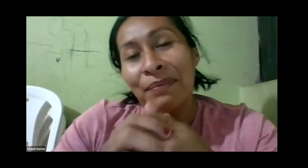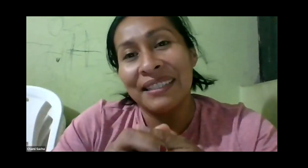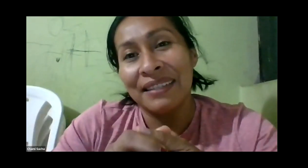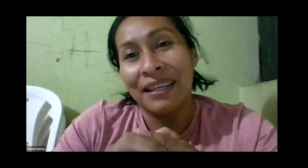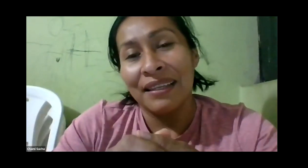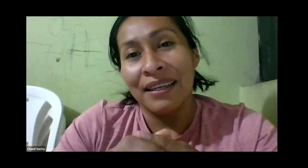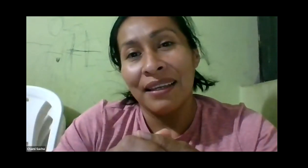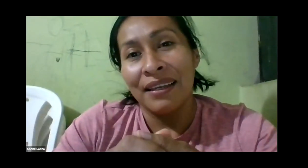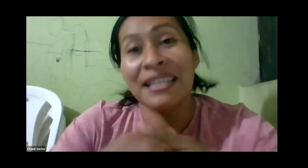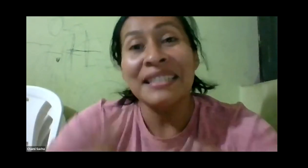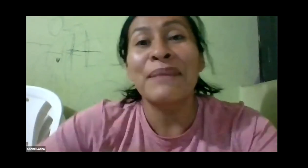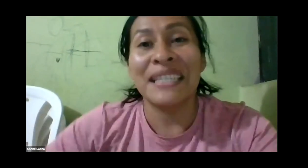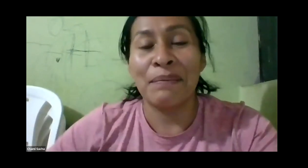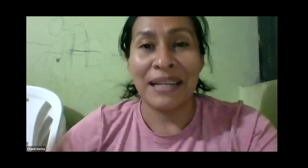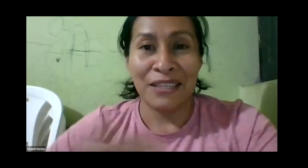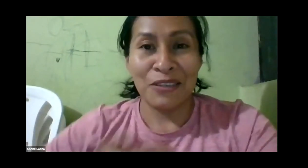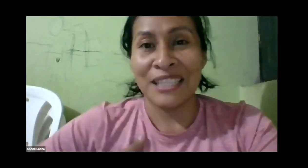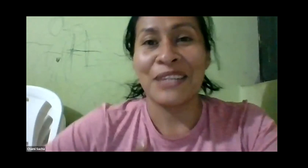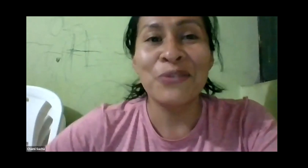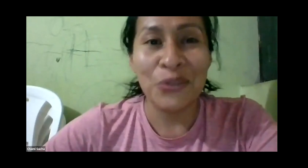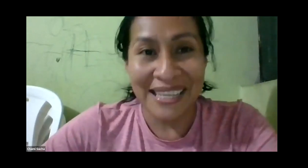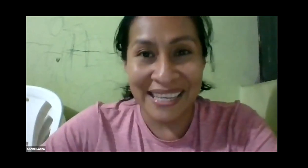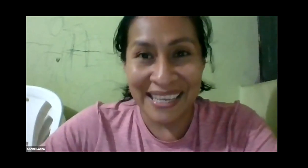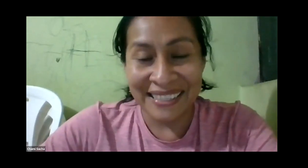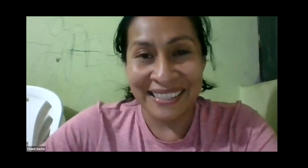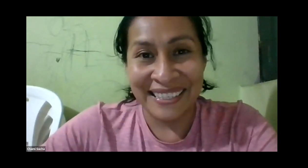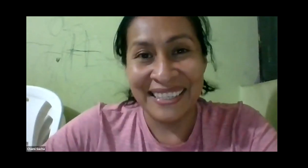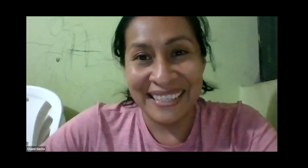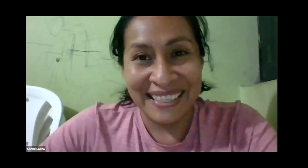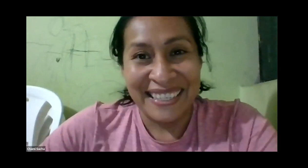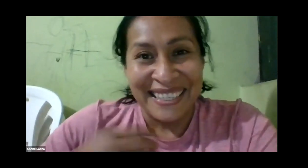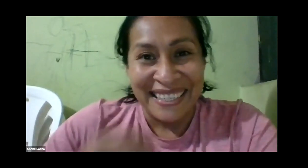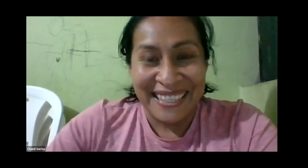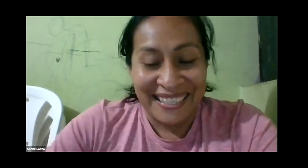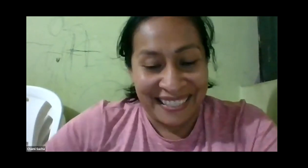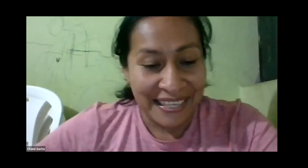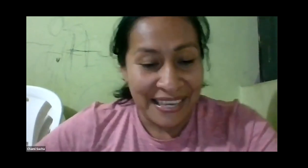digamos que estás en la mesa de partes y os voy a hacer un usuario haya